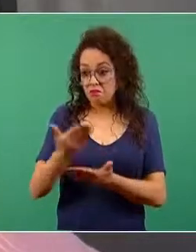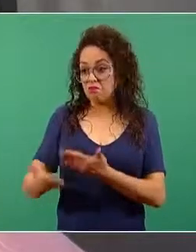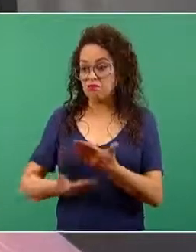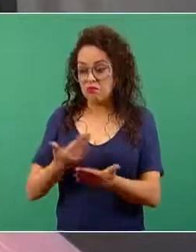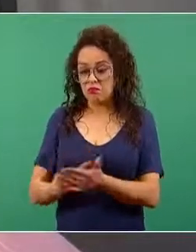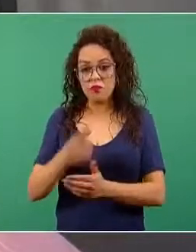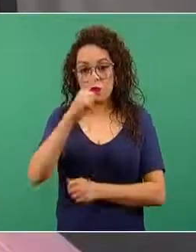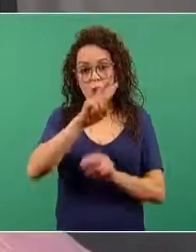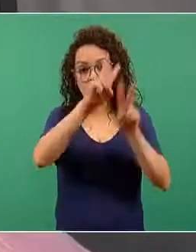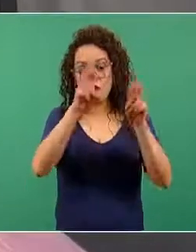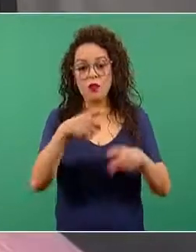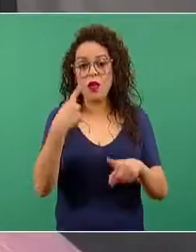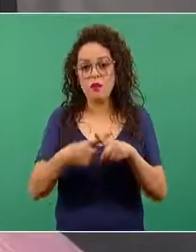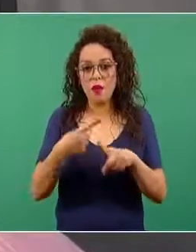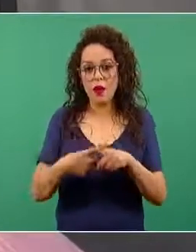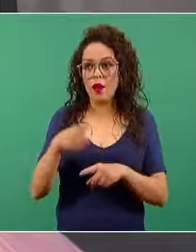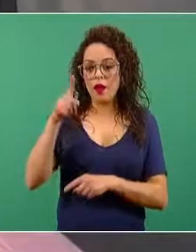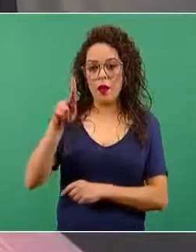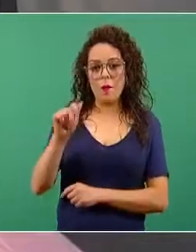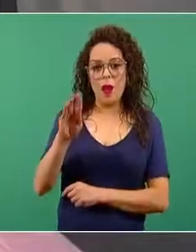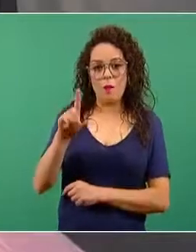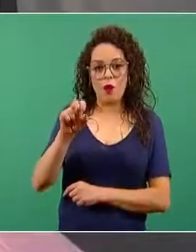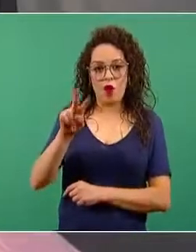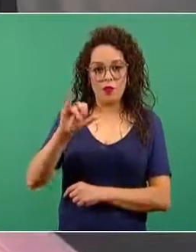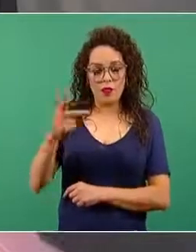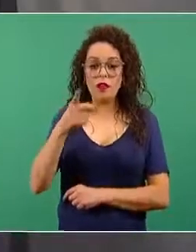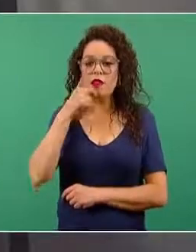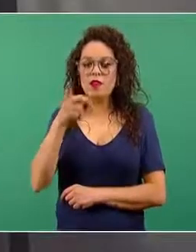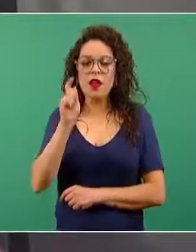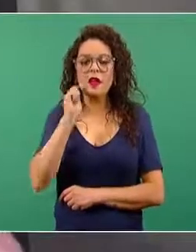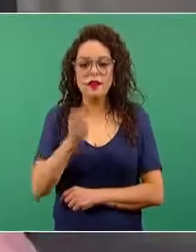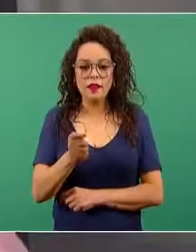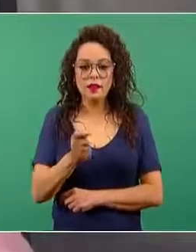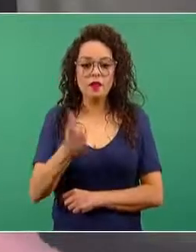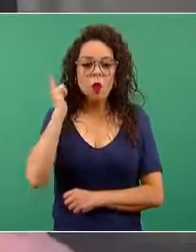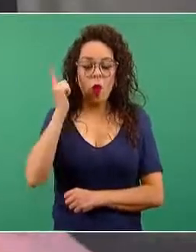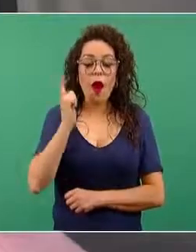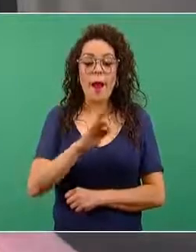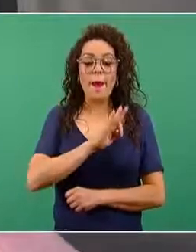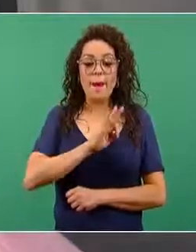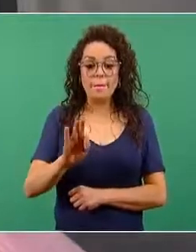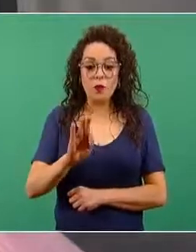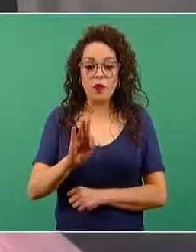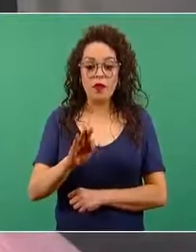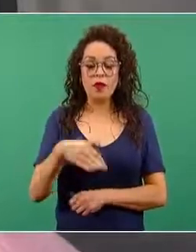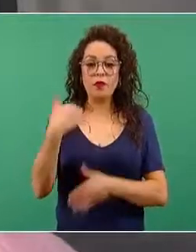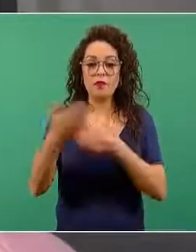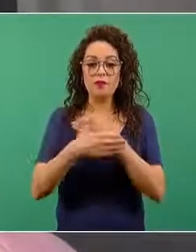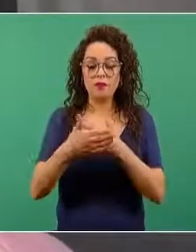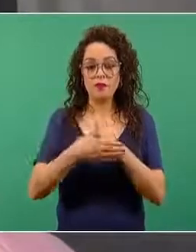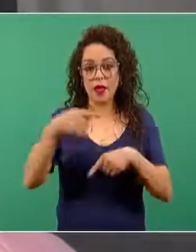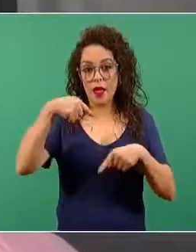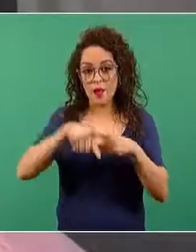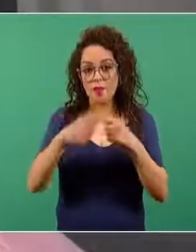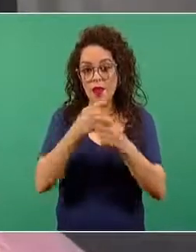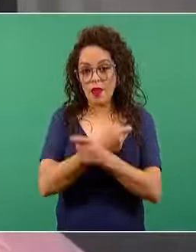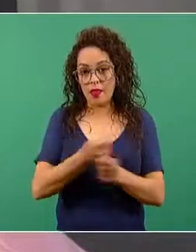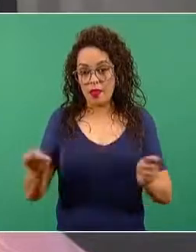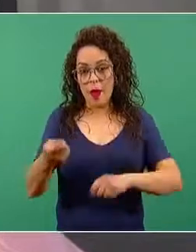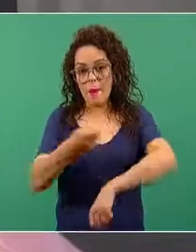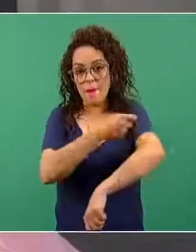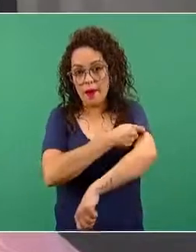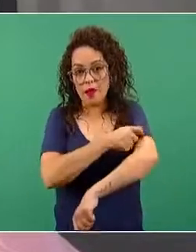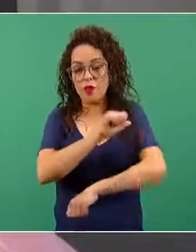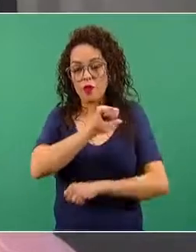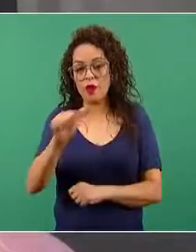Pavlovich resaltaba es la oportunidad de ya empezar a considerar vacunación al personal educativo en